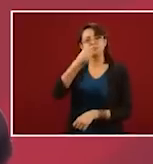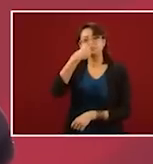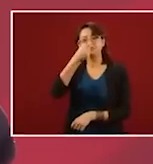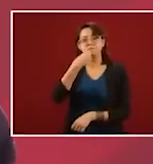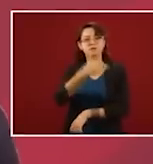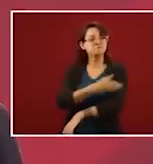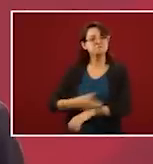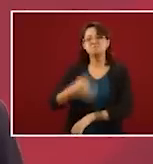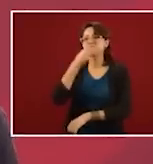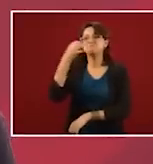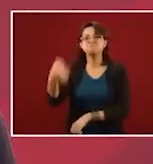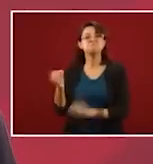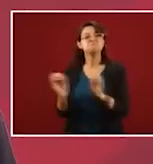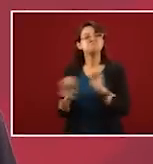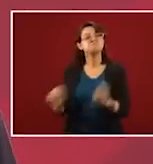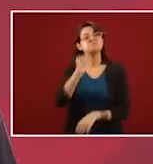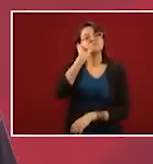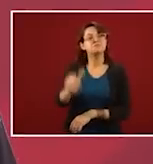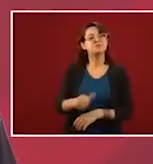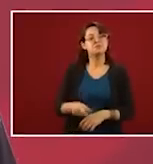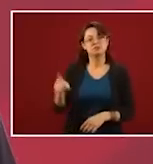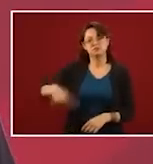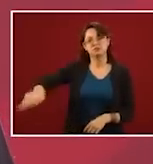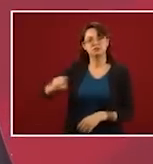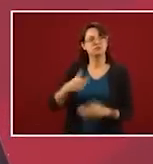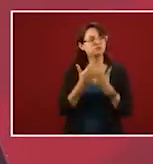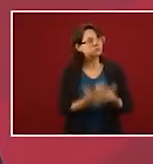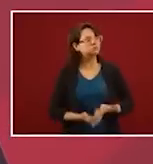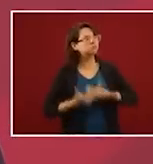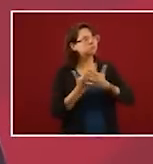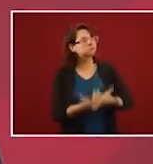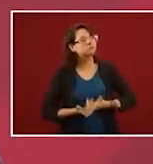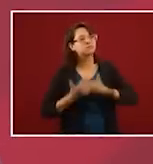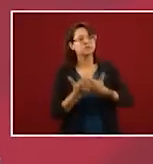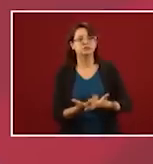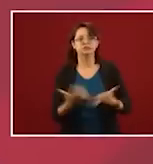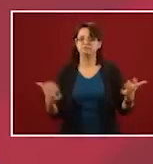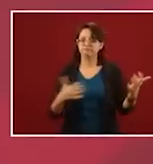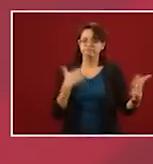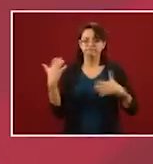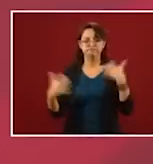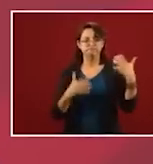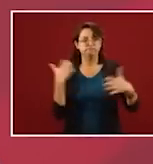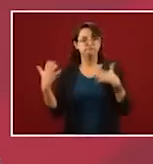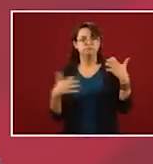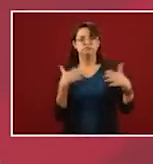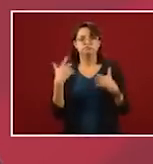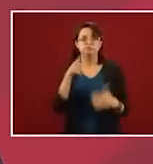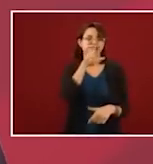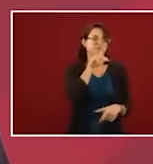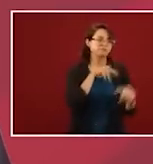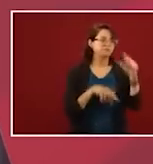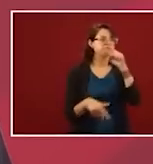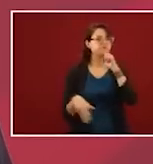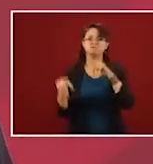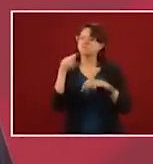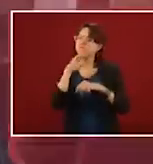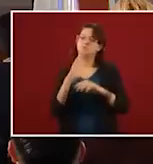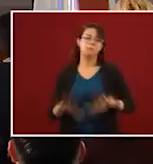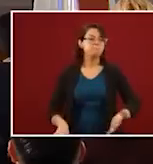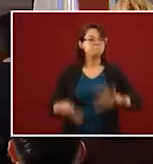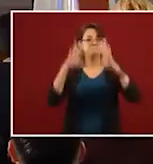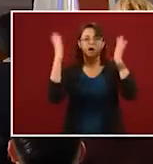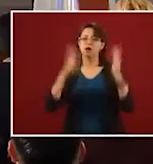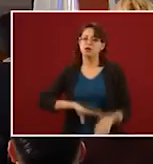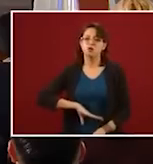Obviamente reaccionaron con indignación y con ansiedad y se manifestaron. Eso